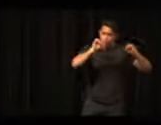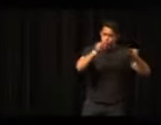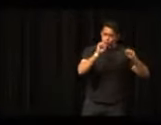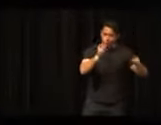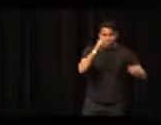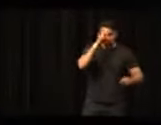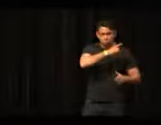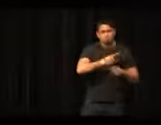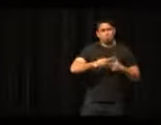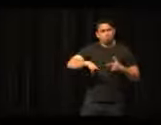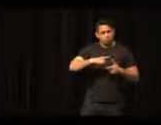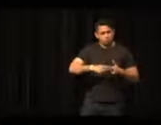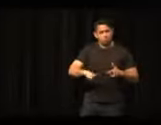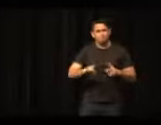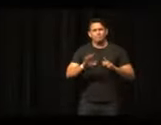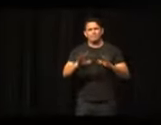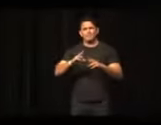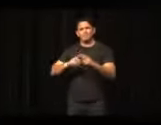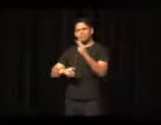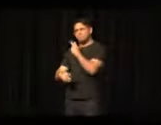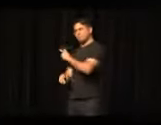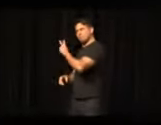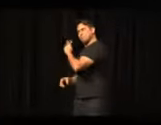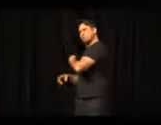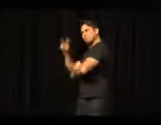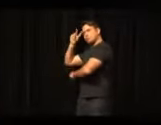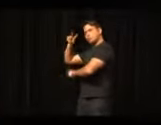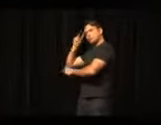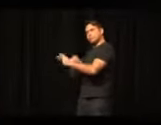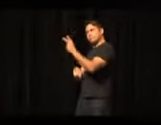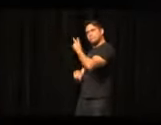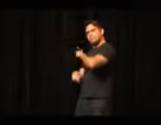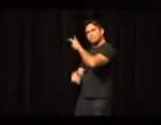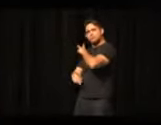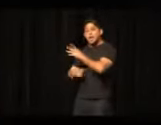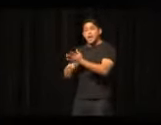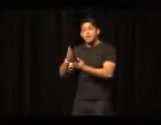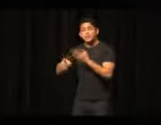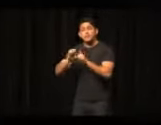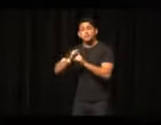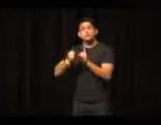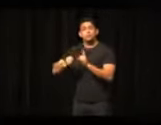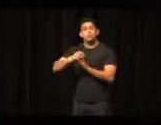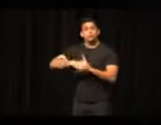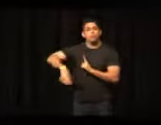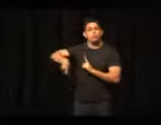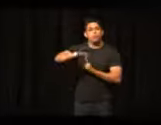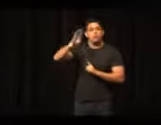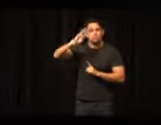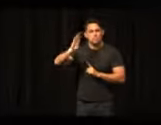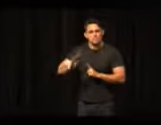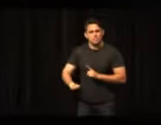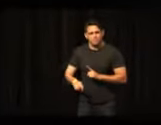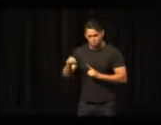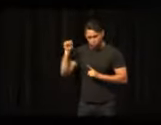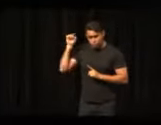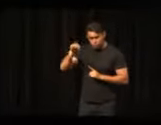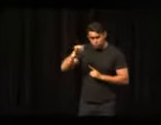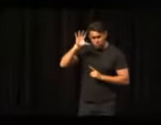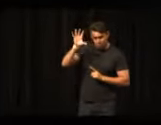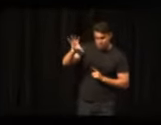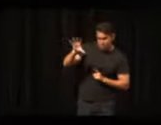problemas exactamente en ese sentido, pero históricamente tenemos que entender que la asistencia social, no solamente en Brasil, tiene